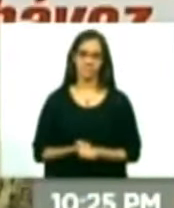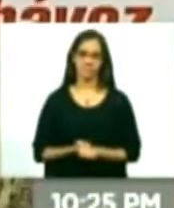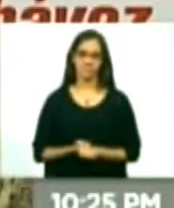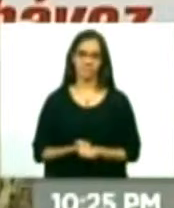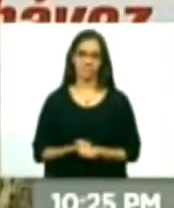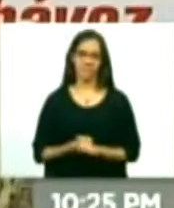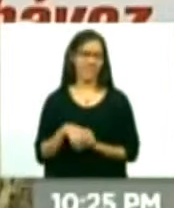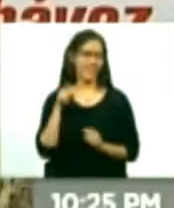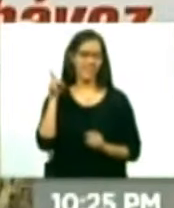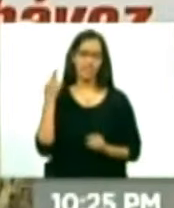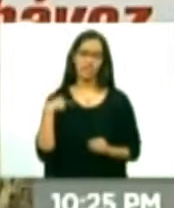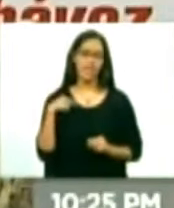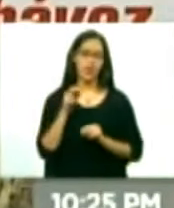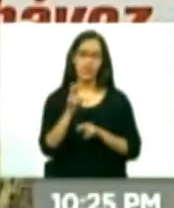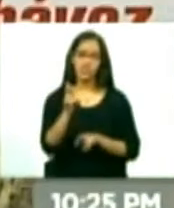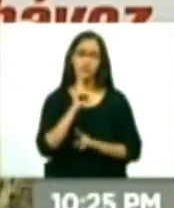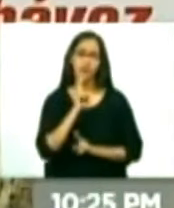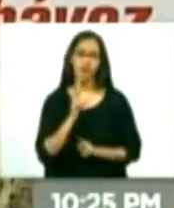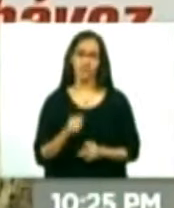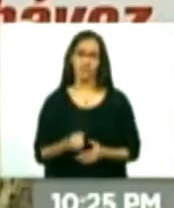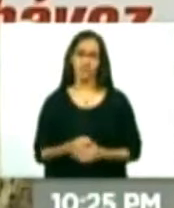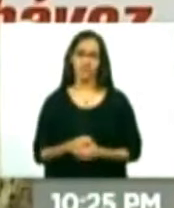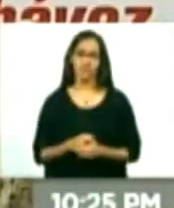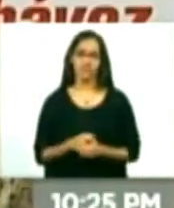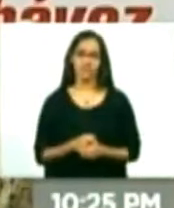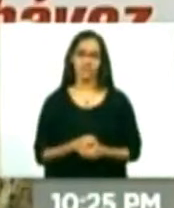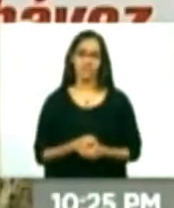Ellos tienen los resultados.